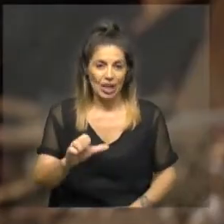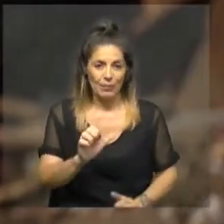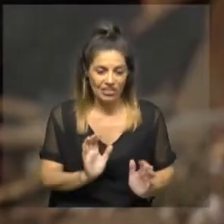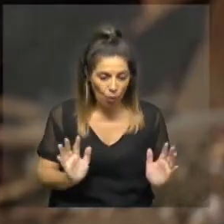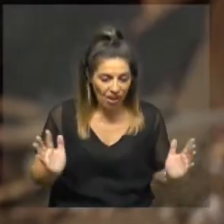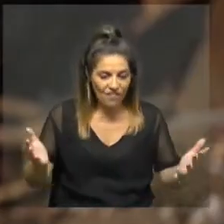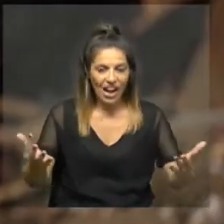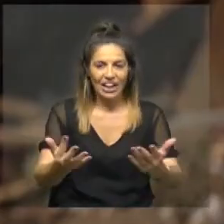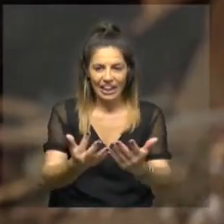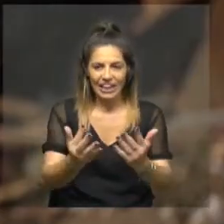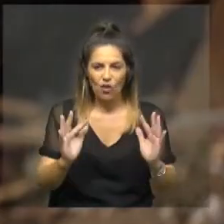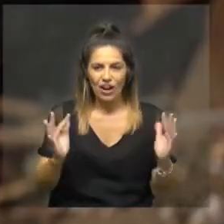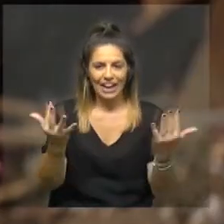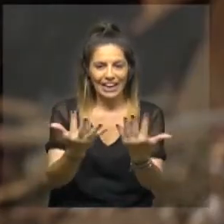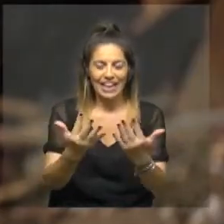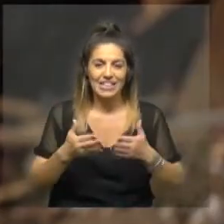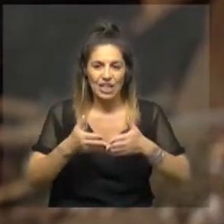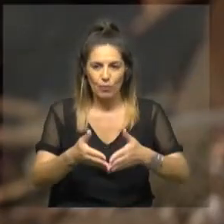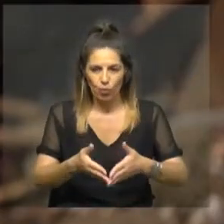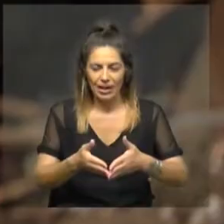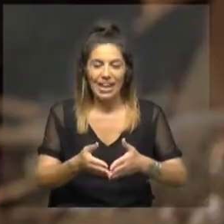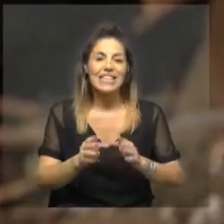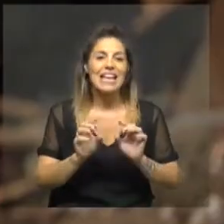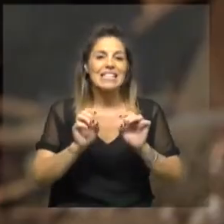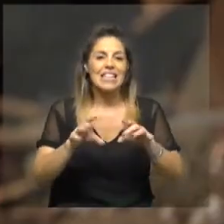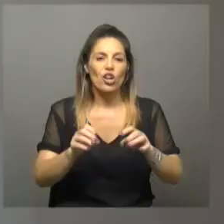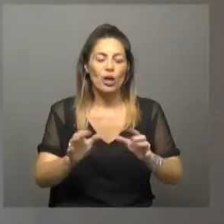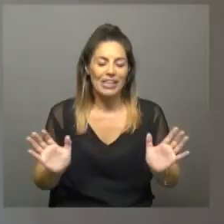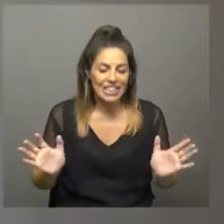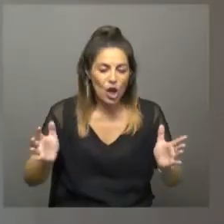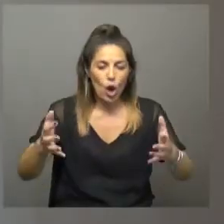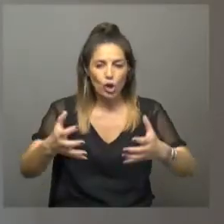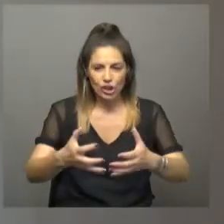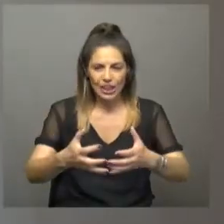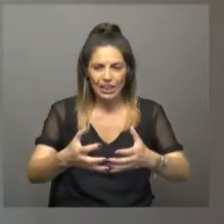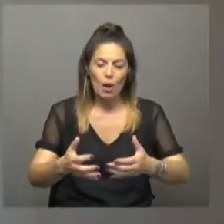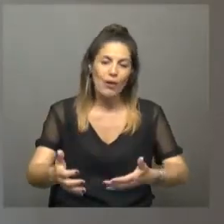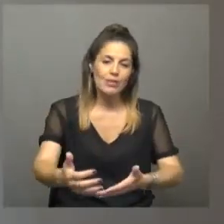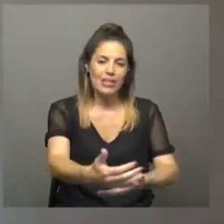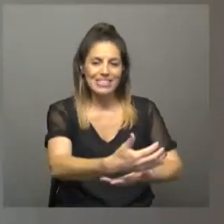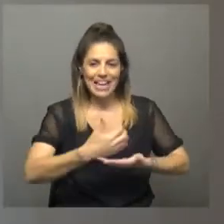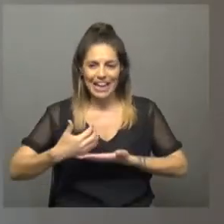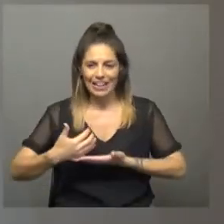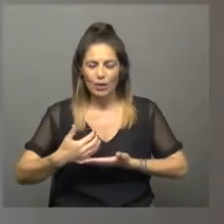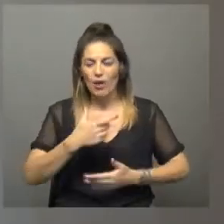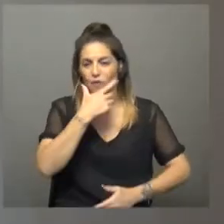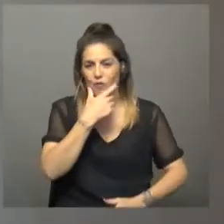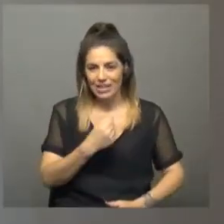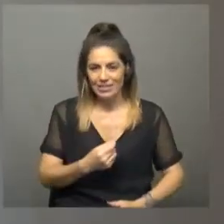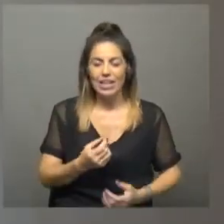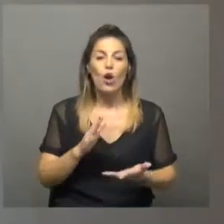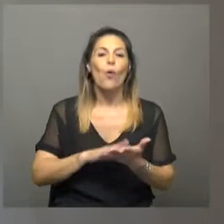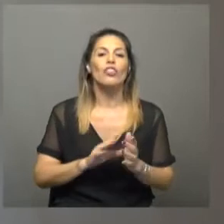de ese buque con el cual se va a trabajar, de manera que si el contaminante llega queda contenido y luego se puede extraer más fácilmente. En cuanto a la